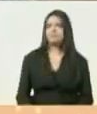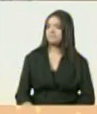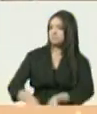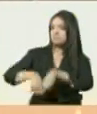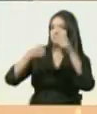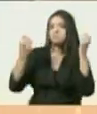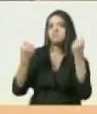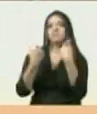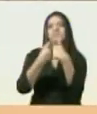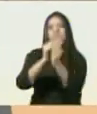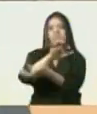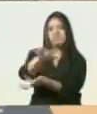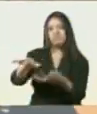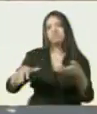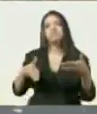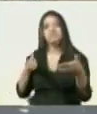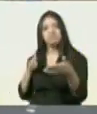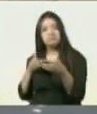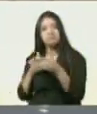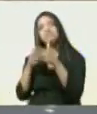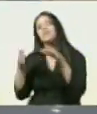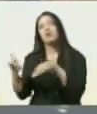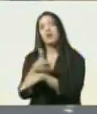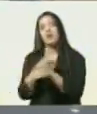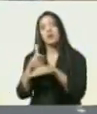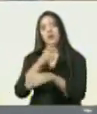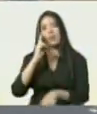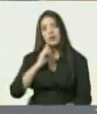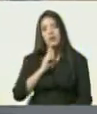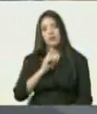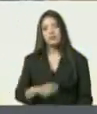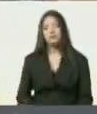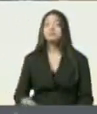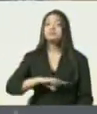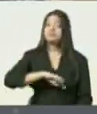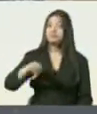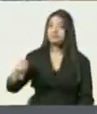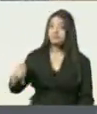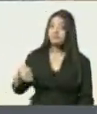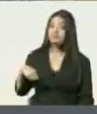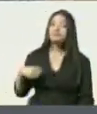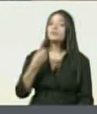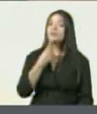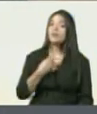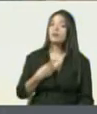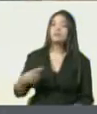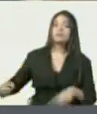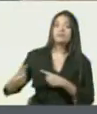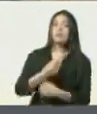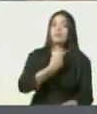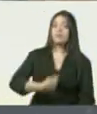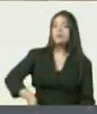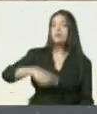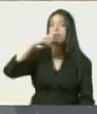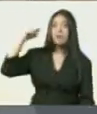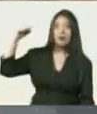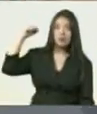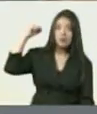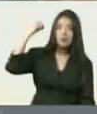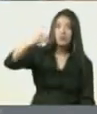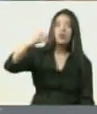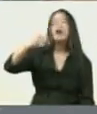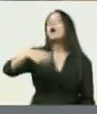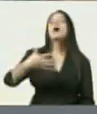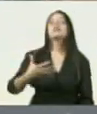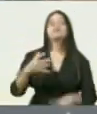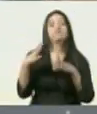destrucción, en atacar las instalaciones del gobierno bolivariano. Nosotros, cumpliendo instrucciones de nuestro presidente Nicolás Maduro, bueno, vamos a tomar